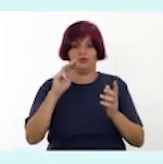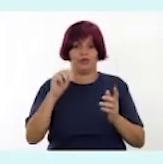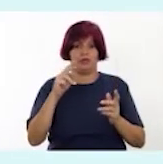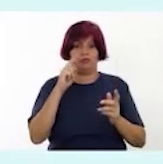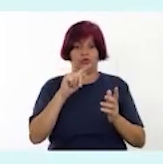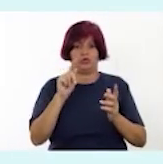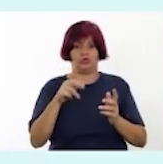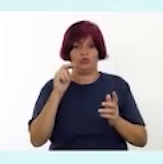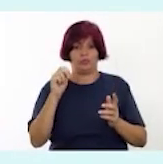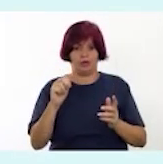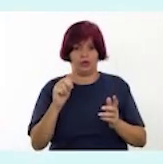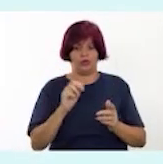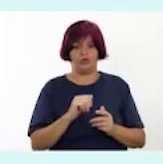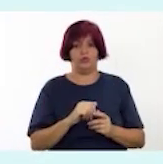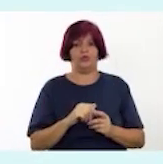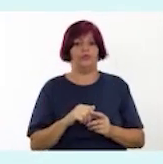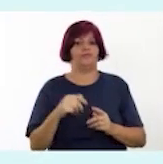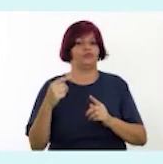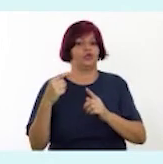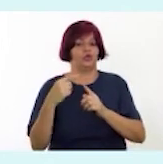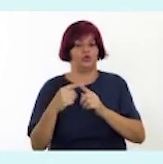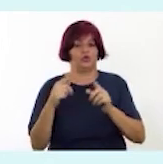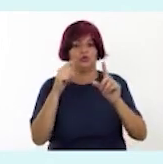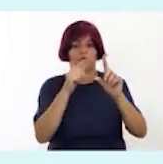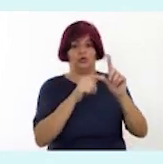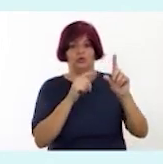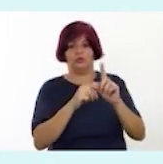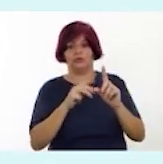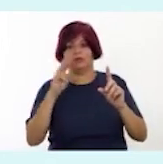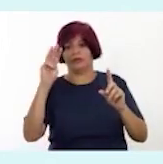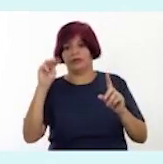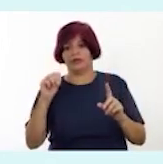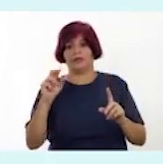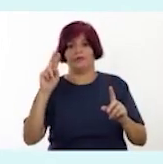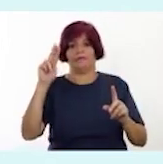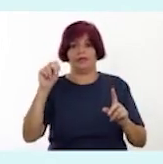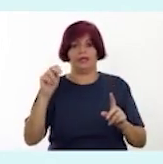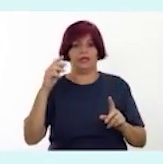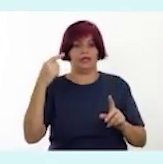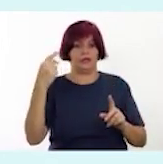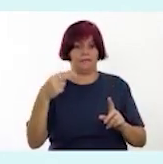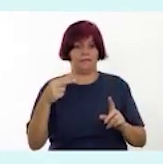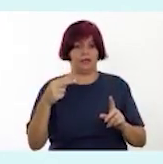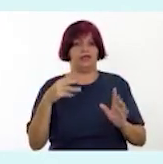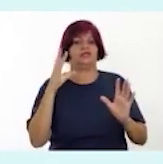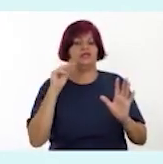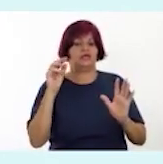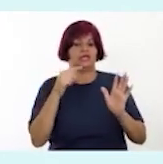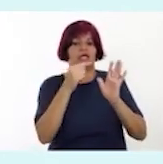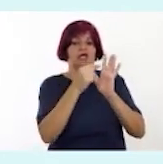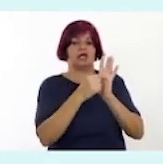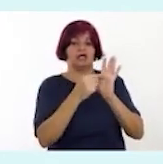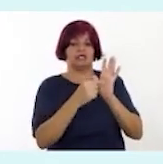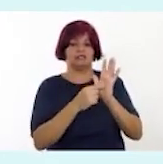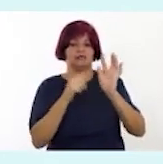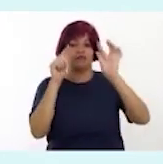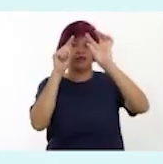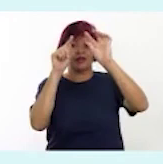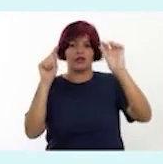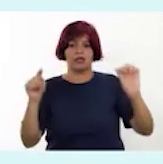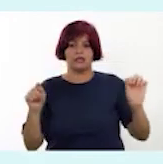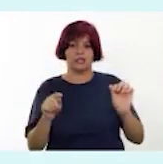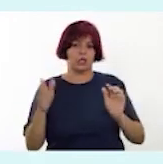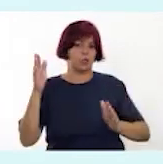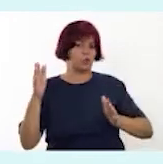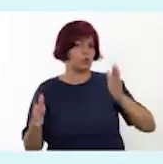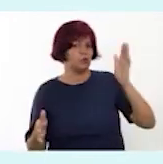2, 8 menos 1, 4, 6, los vértices del triángulo MNP. Clasifique el triángulo según sus lados. Ahí van a tener que trabajar con la